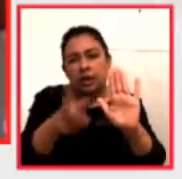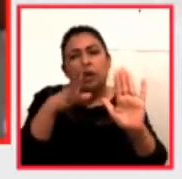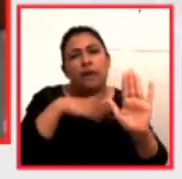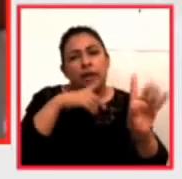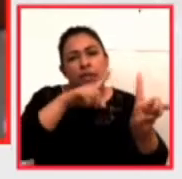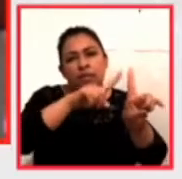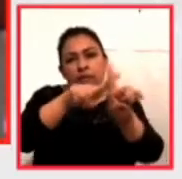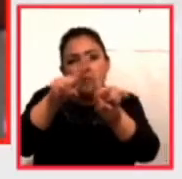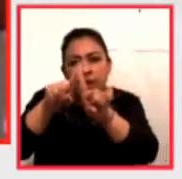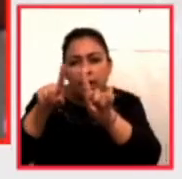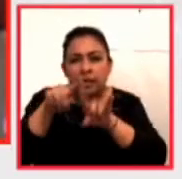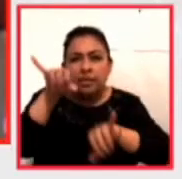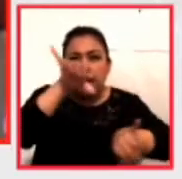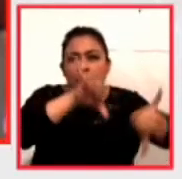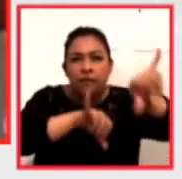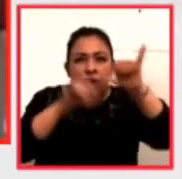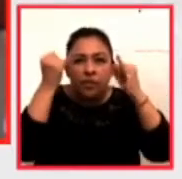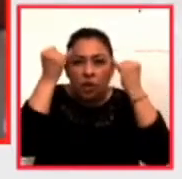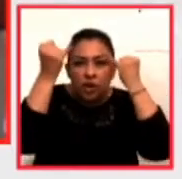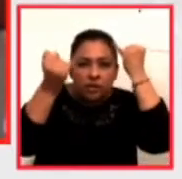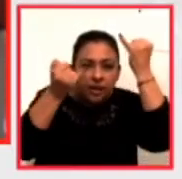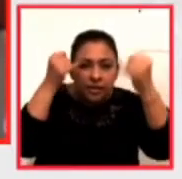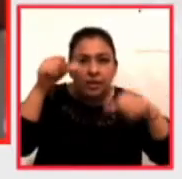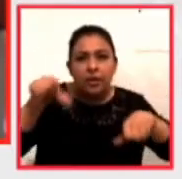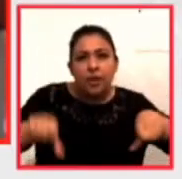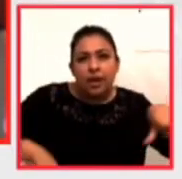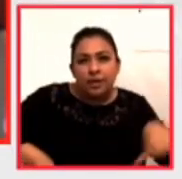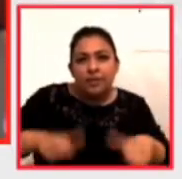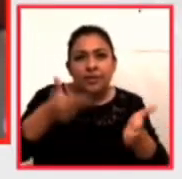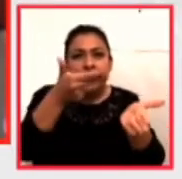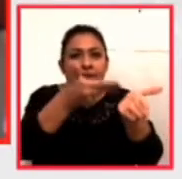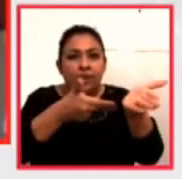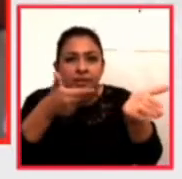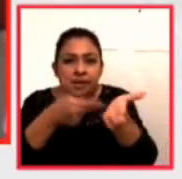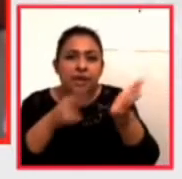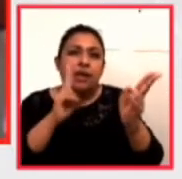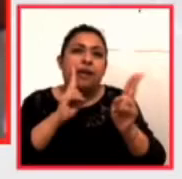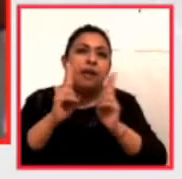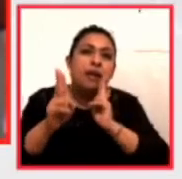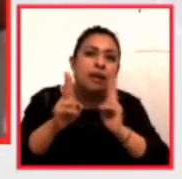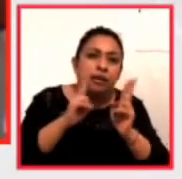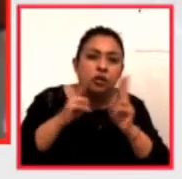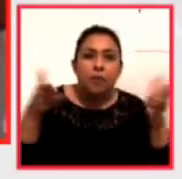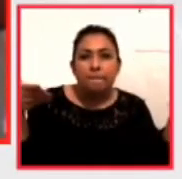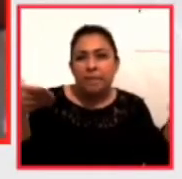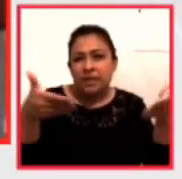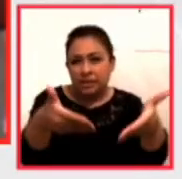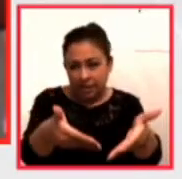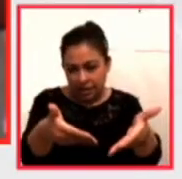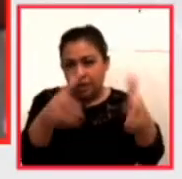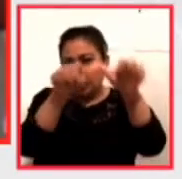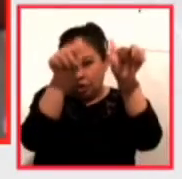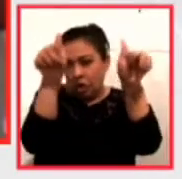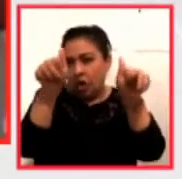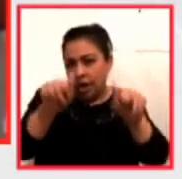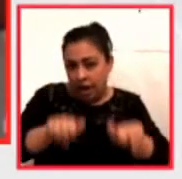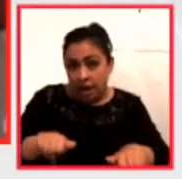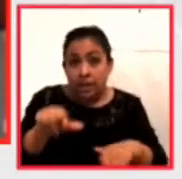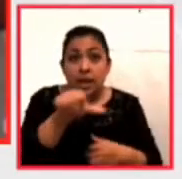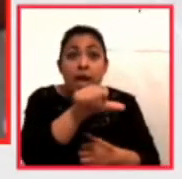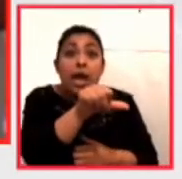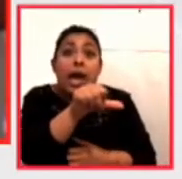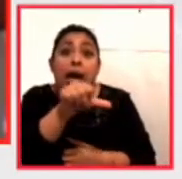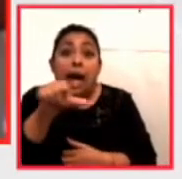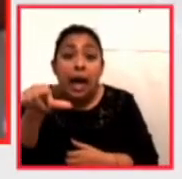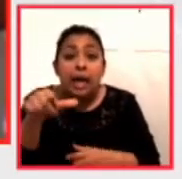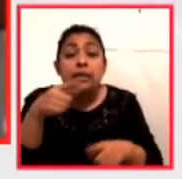de laboratorios creativos, actividades, talleres, narraciones orales, presentaciones artísticas, dirigidas